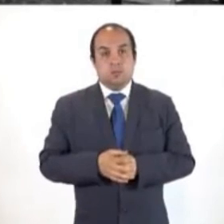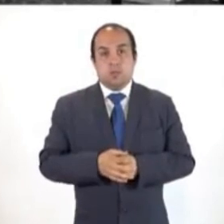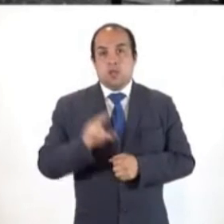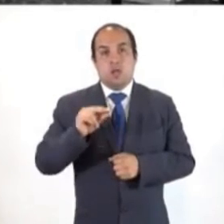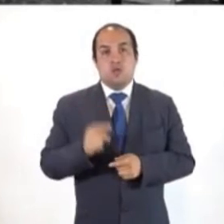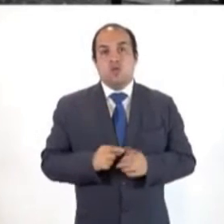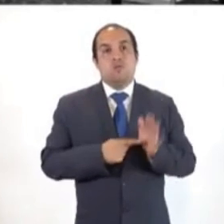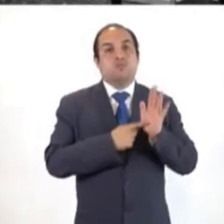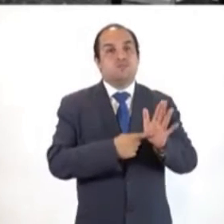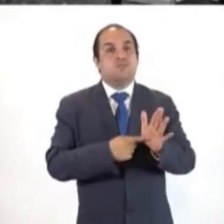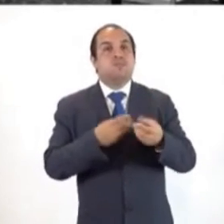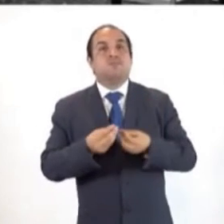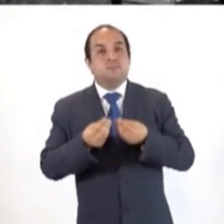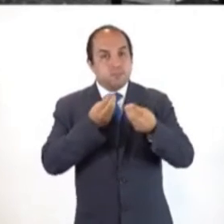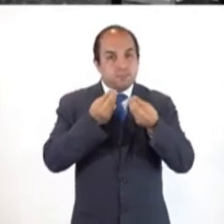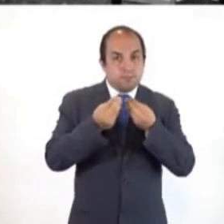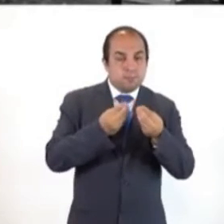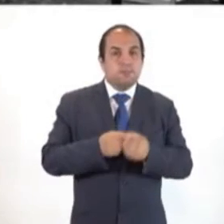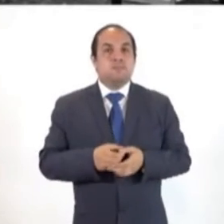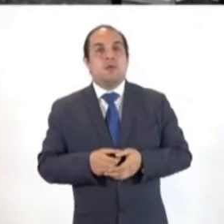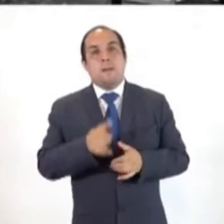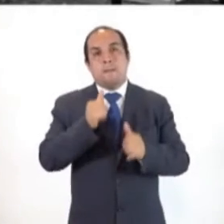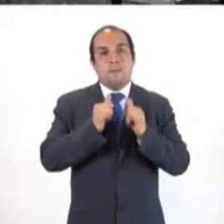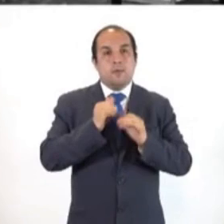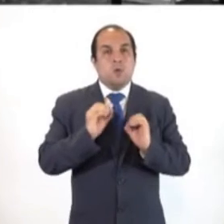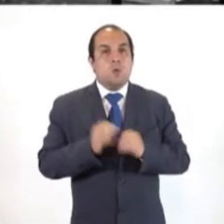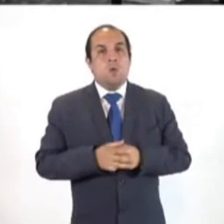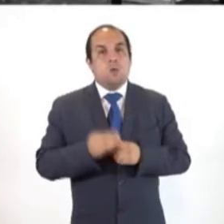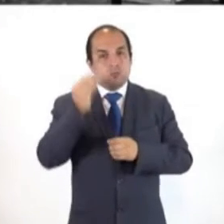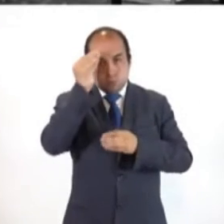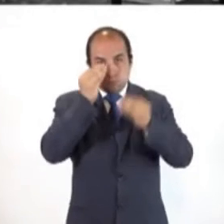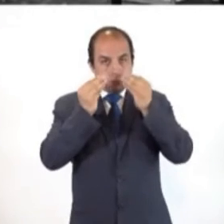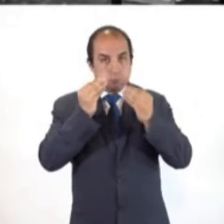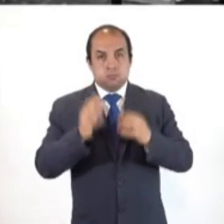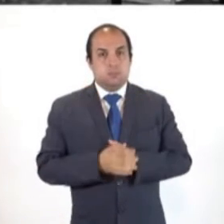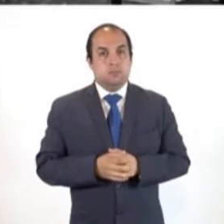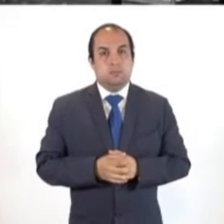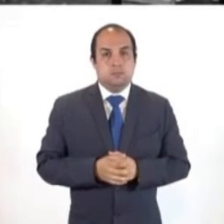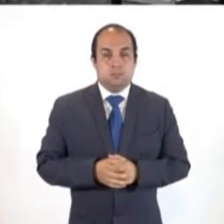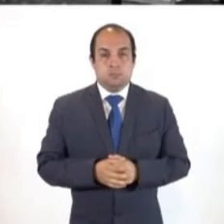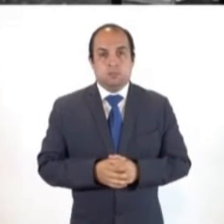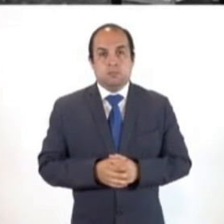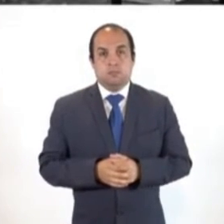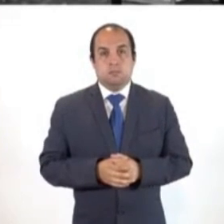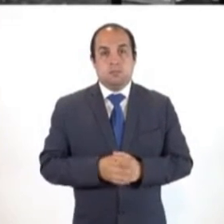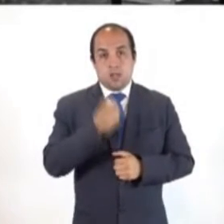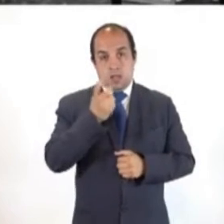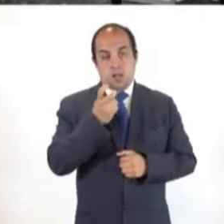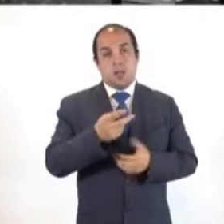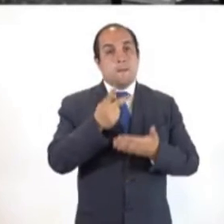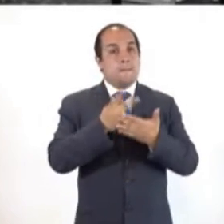pruebas de muestra, sea comida, sea perfumería, sean cosméticos, pues que implican un contacto físico entre personas. Entonces, ese